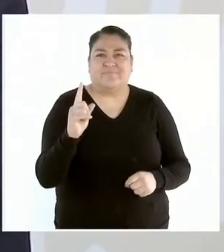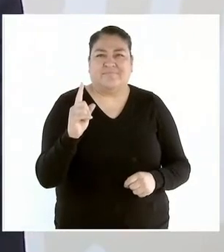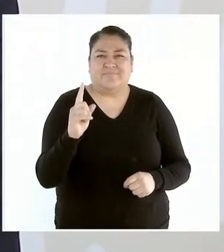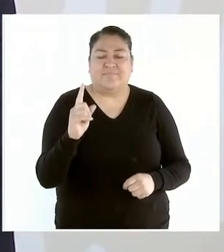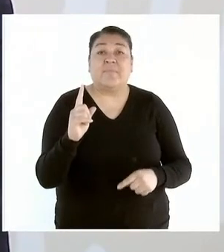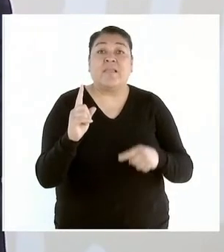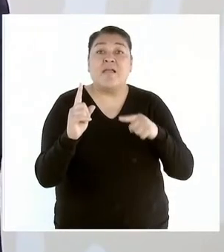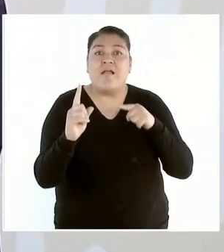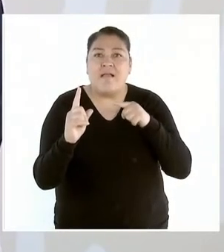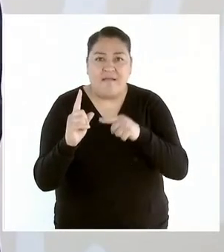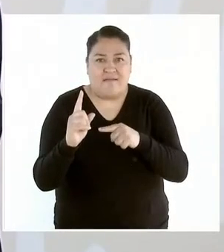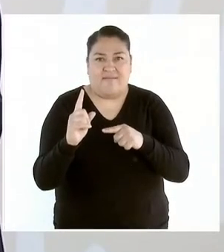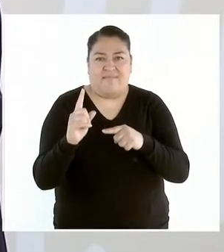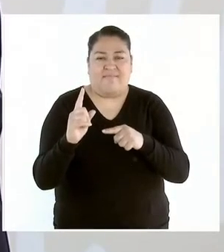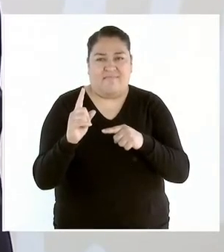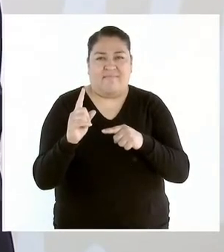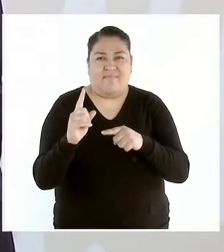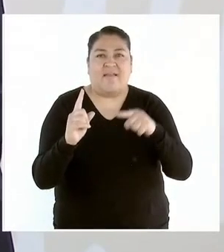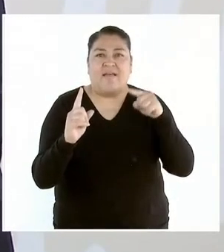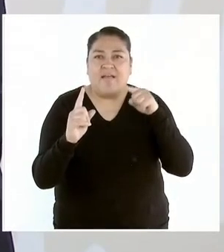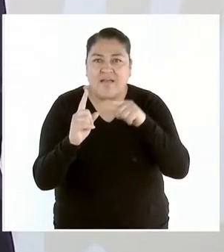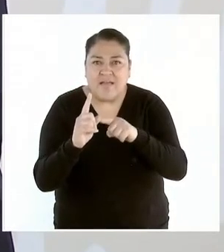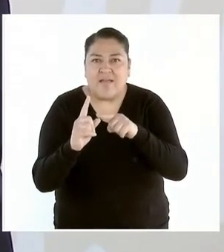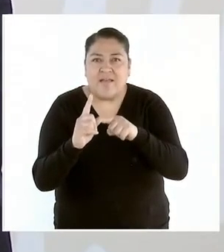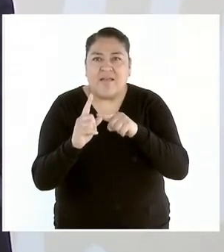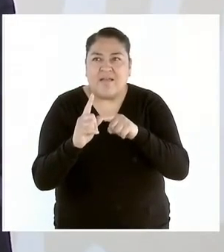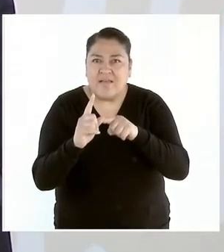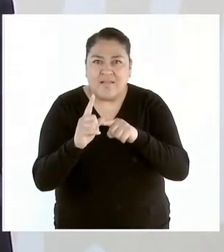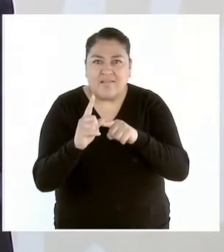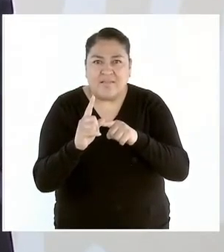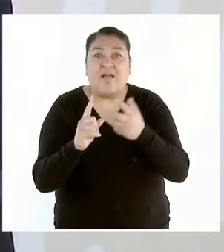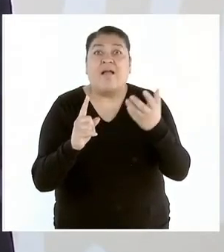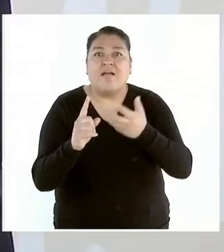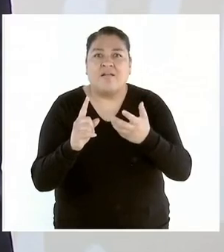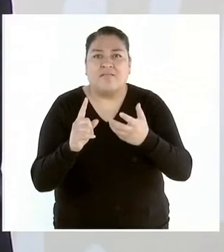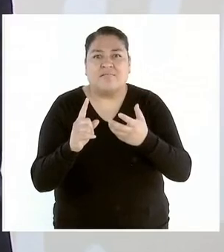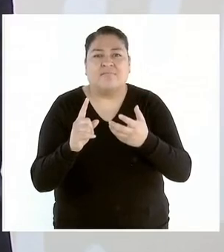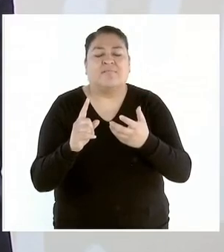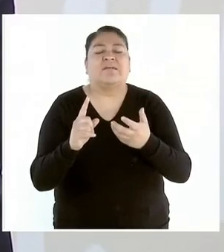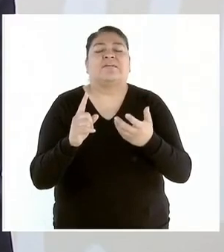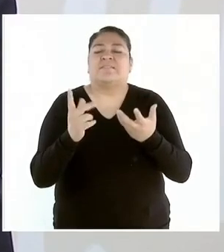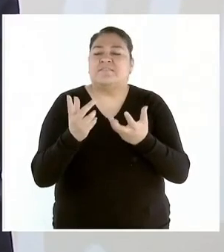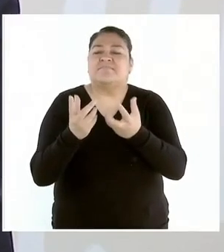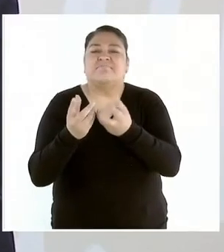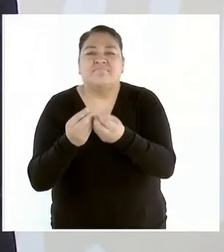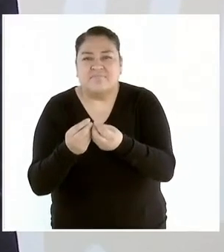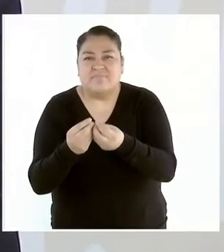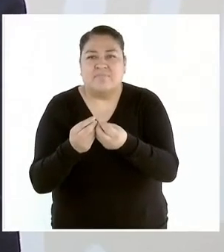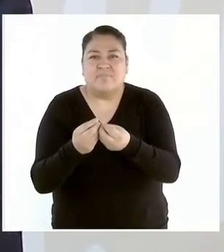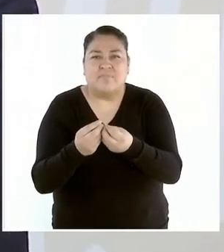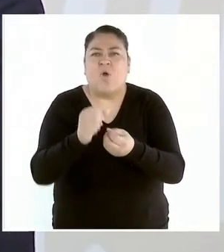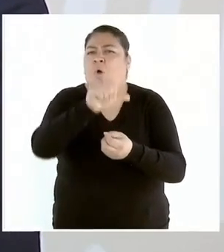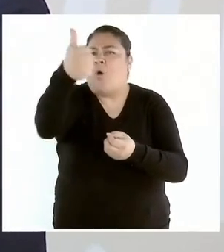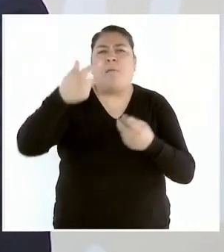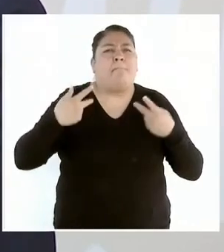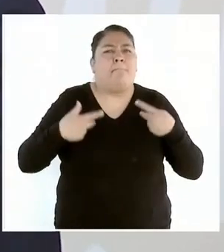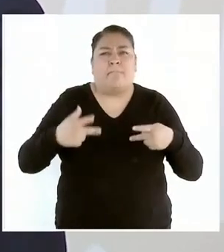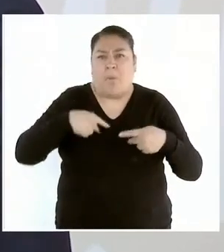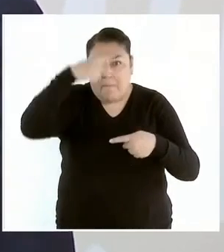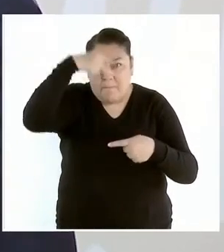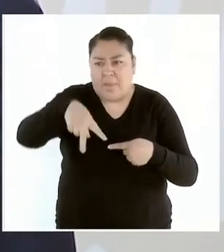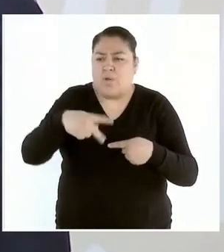y pronto se unieron a las fuerzas intervencionistas otros conservadores